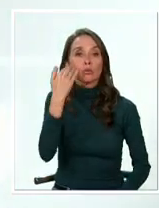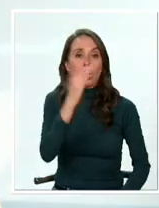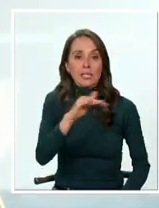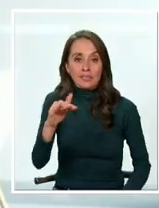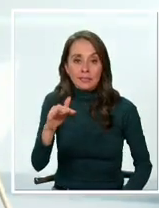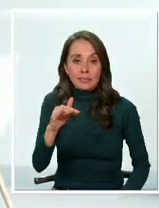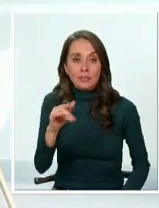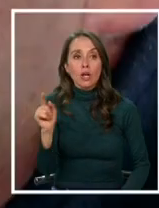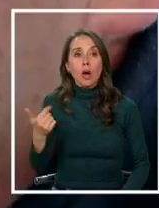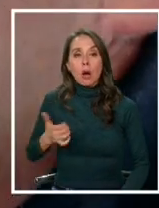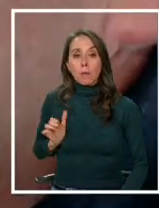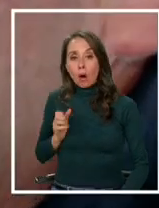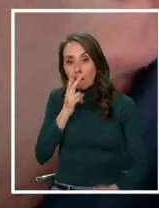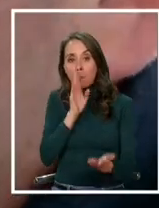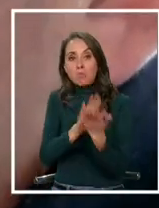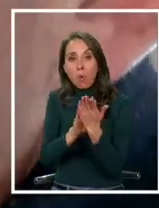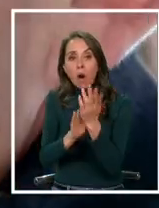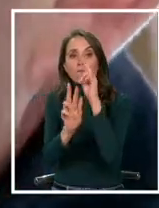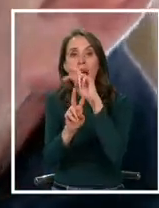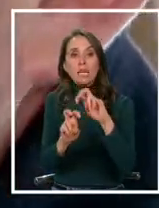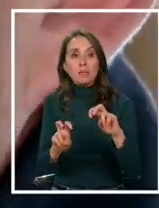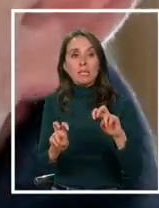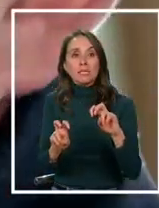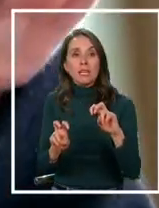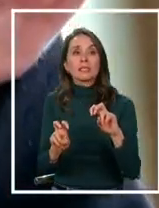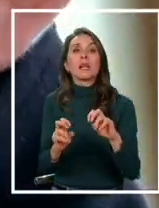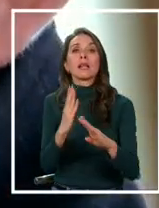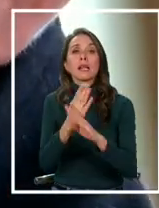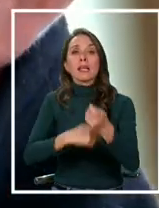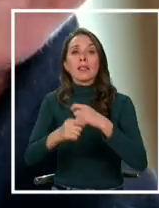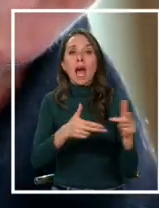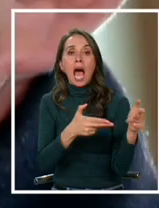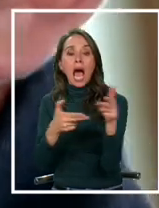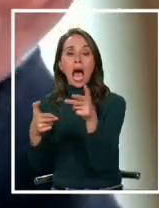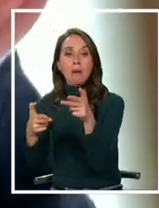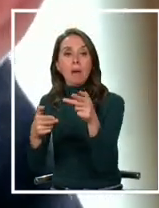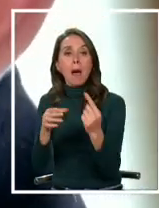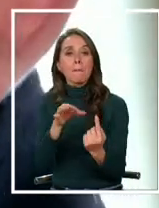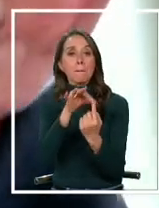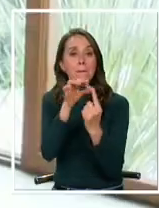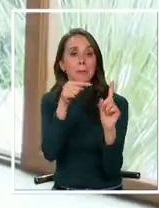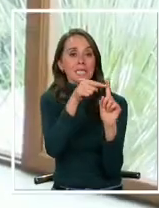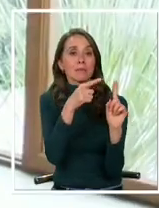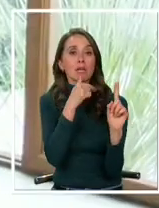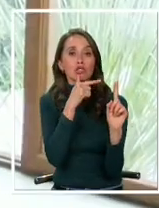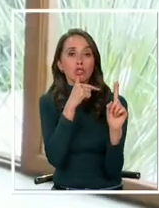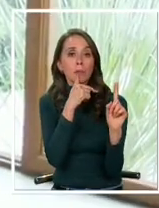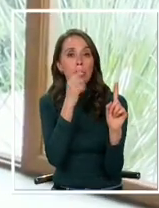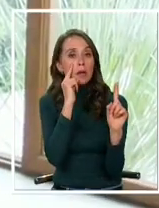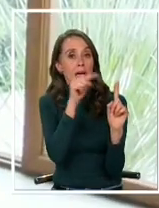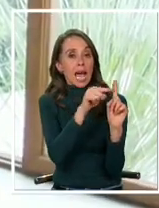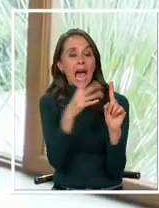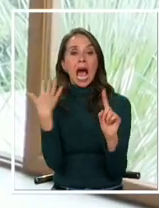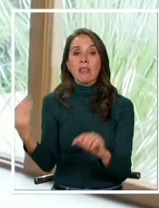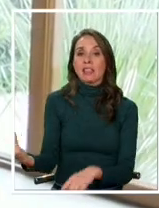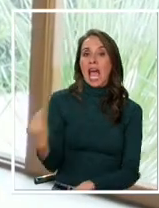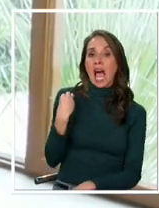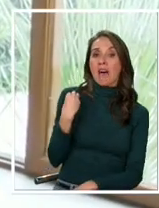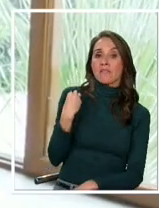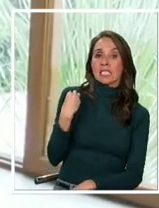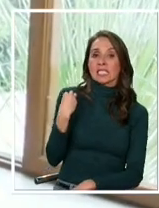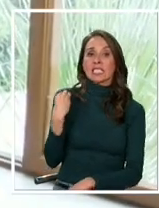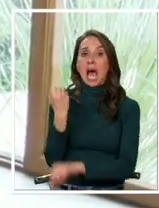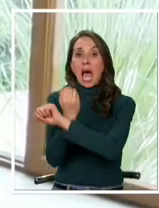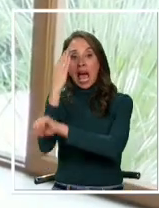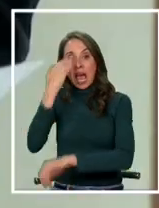constatadas por el policía en una investigación sobre tráfico de armas donde los principales sospechosos parecían ser avisados de los